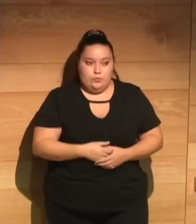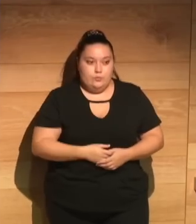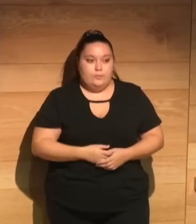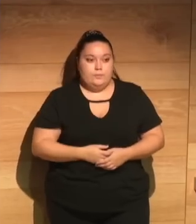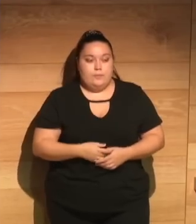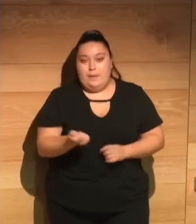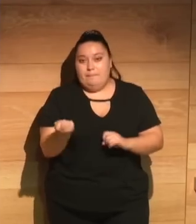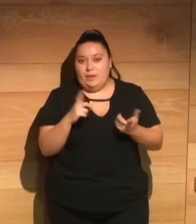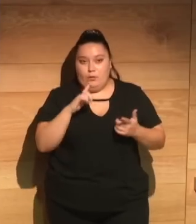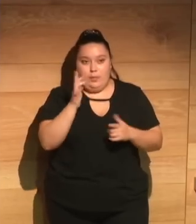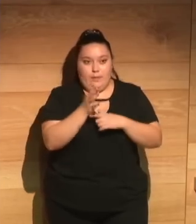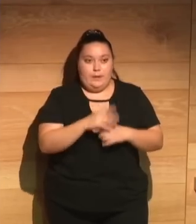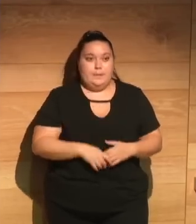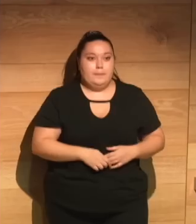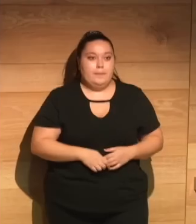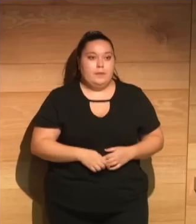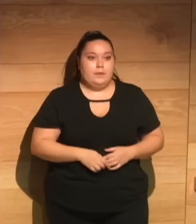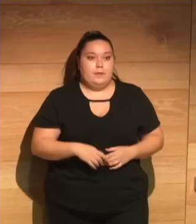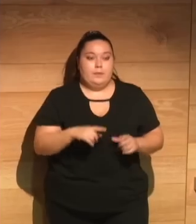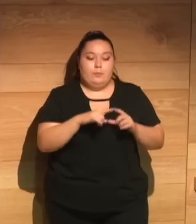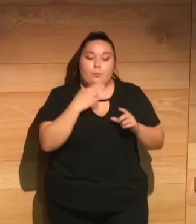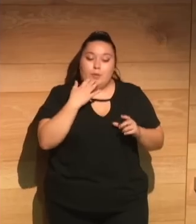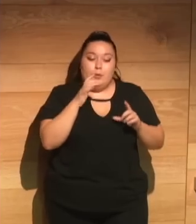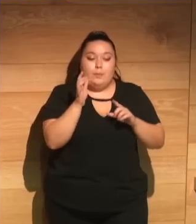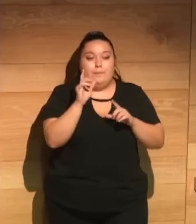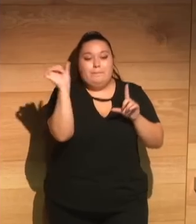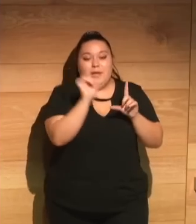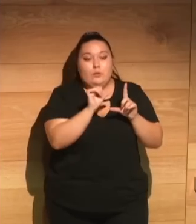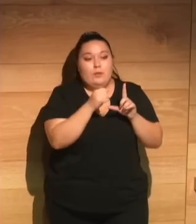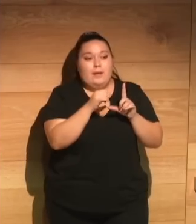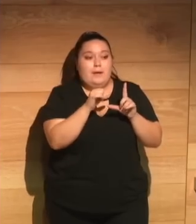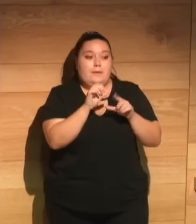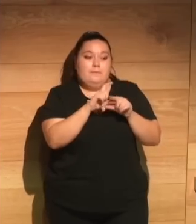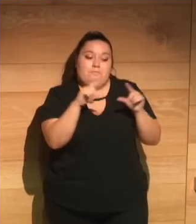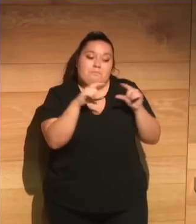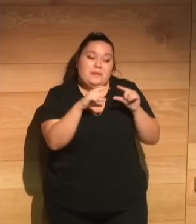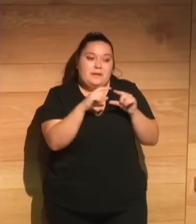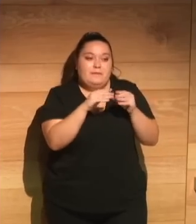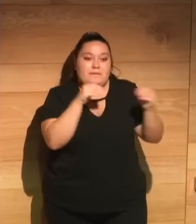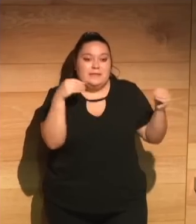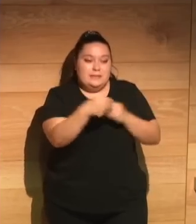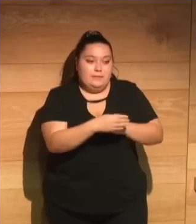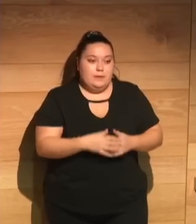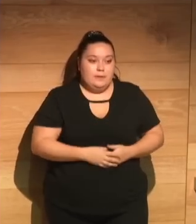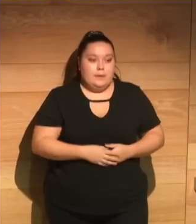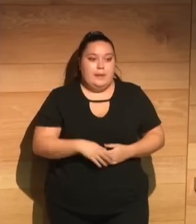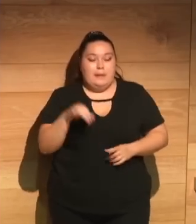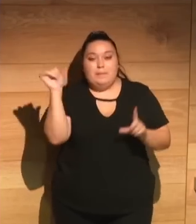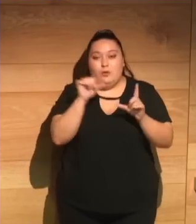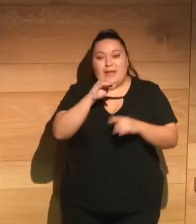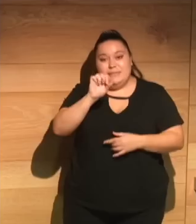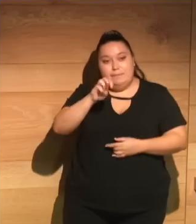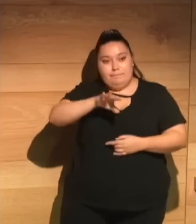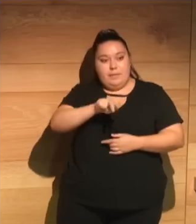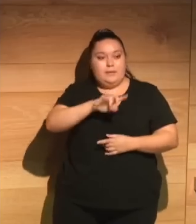parece mucho al cine. Porque tiene que ver también con esa película flexible que ya permite capturar esas fotografías que decía Juan, con esa película de Eastman, que es la que después